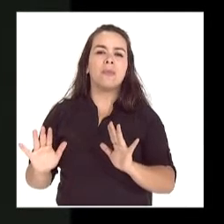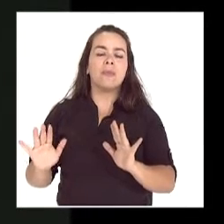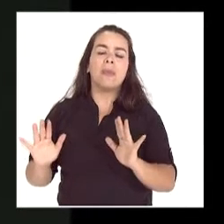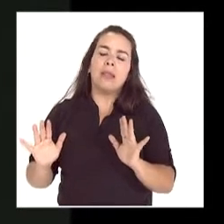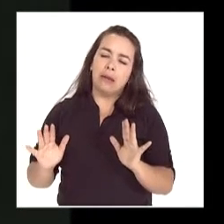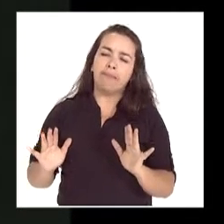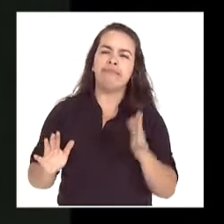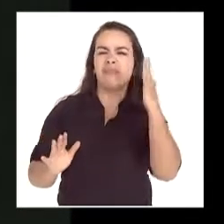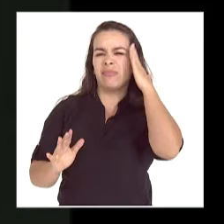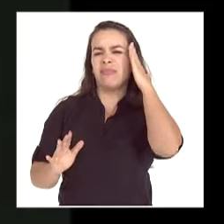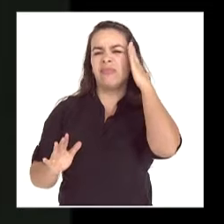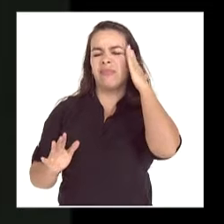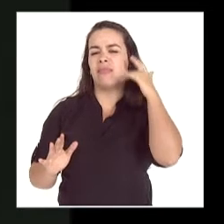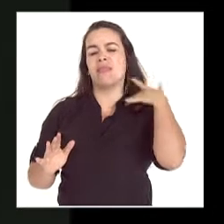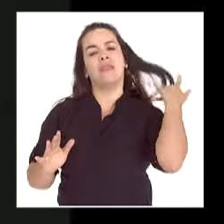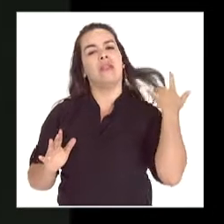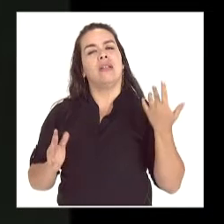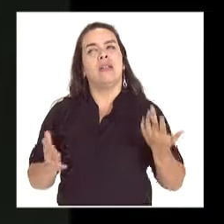que